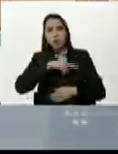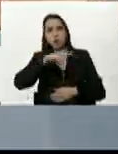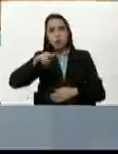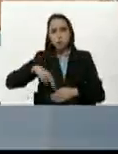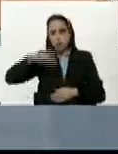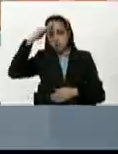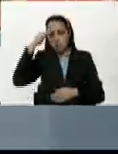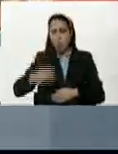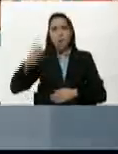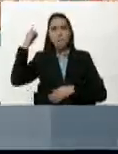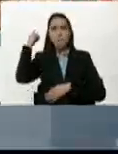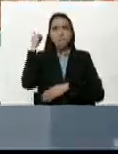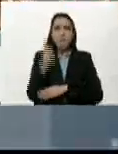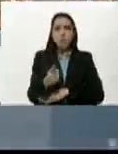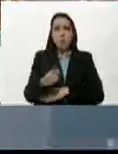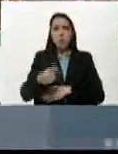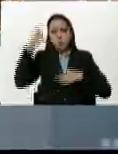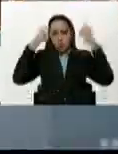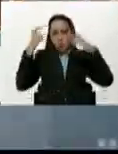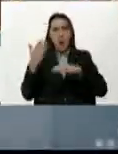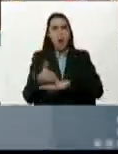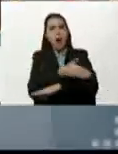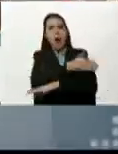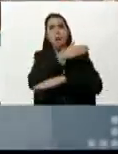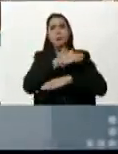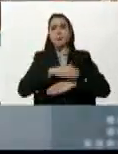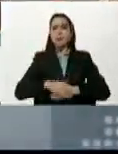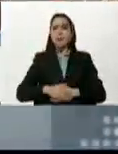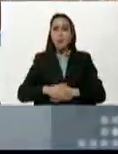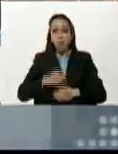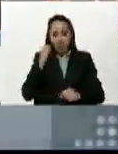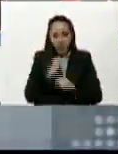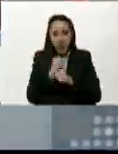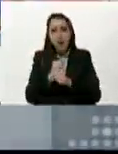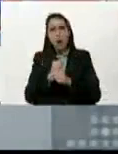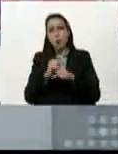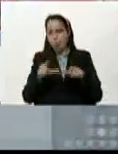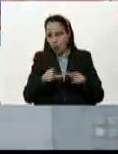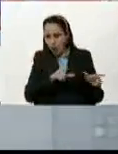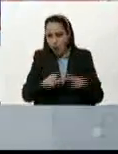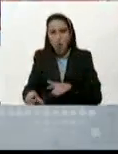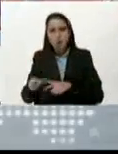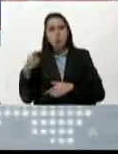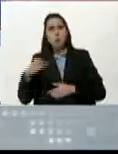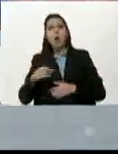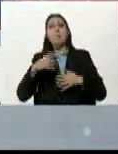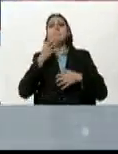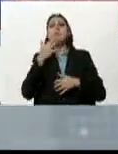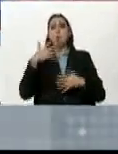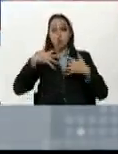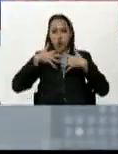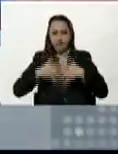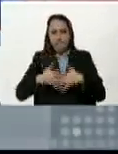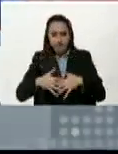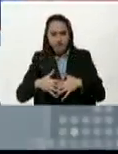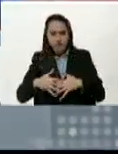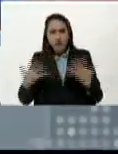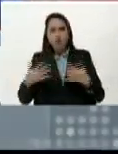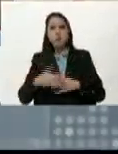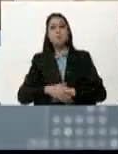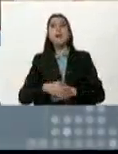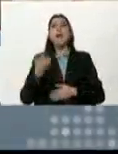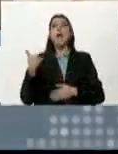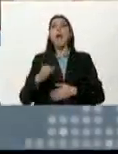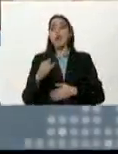comandante hugo chávez allí donde haya una obra allí donde hay una empresa allí donde haya